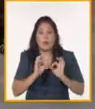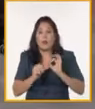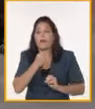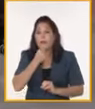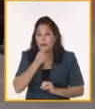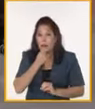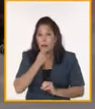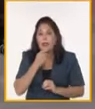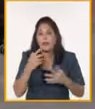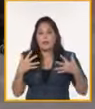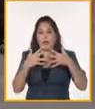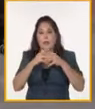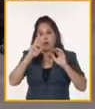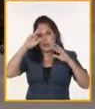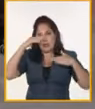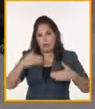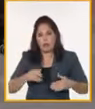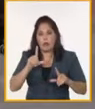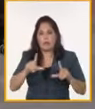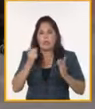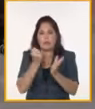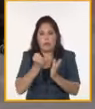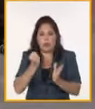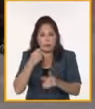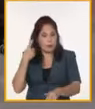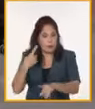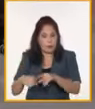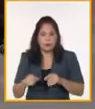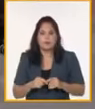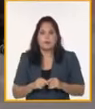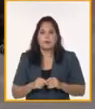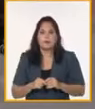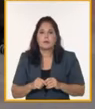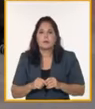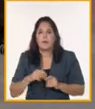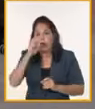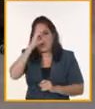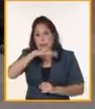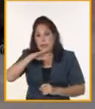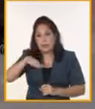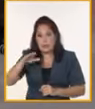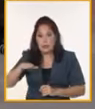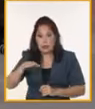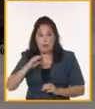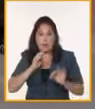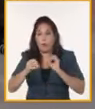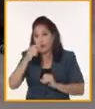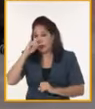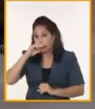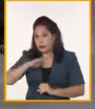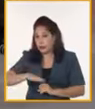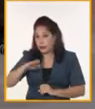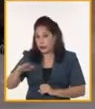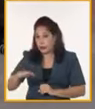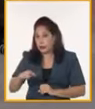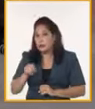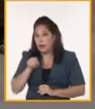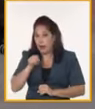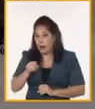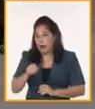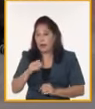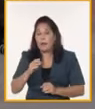de salud pública a la hora de certificación está quien tiene un un círculo infantil una casita infantil y Bueno ahí con el